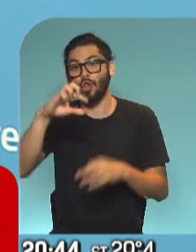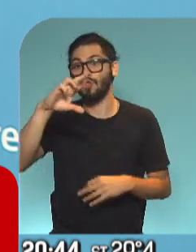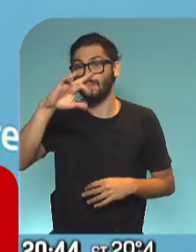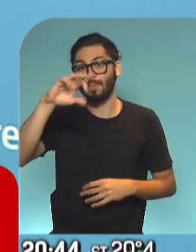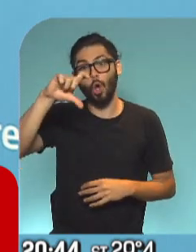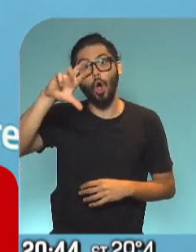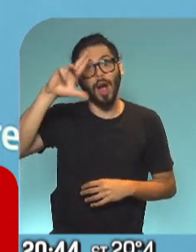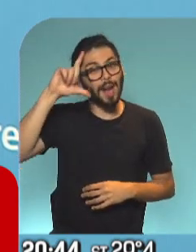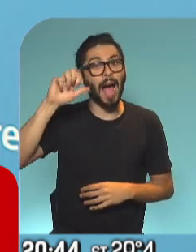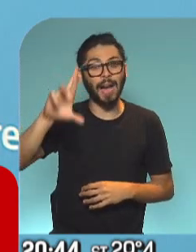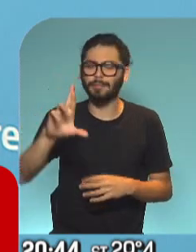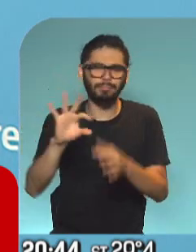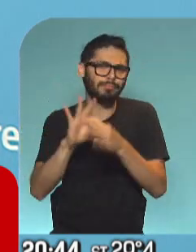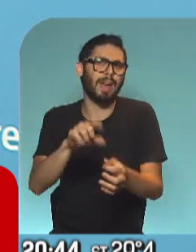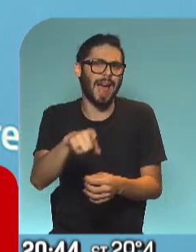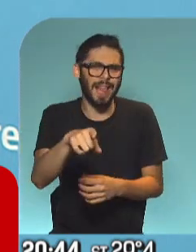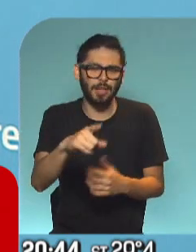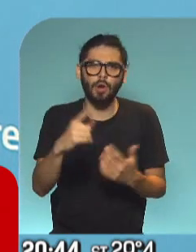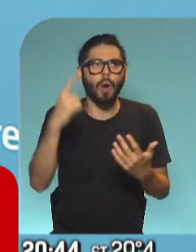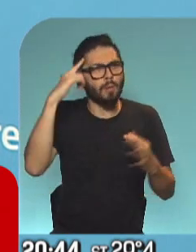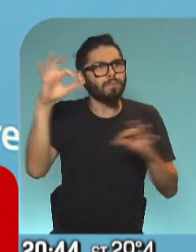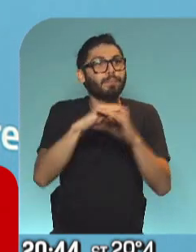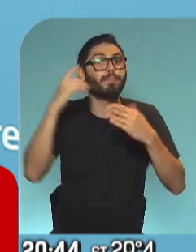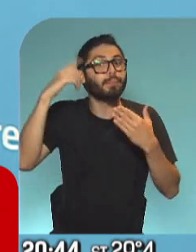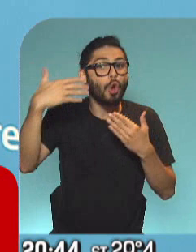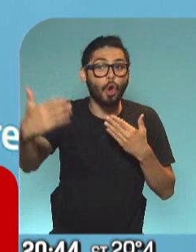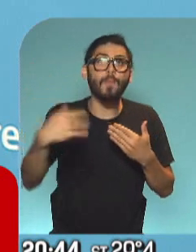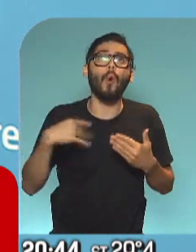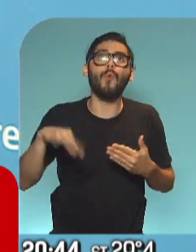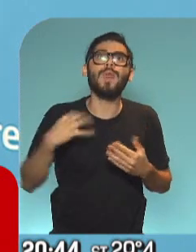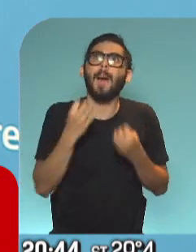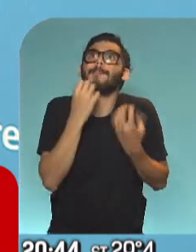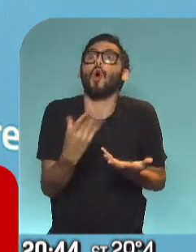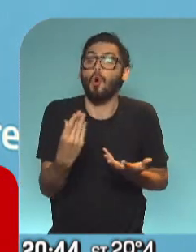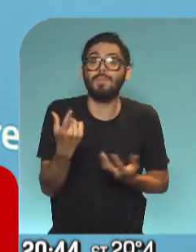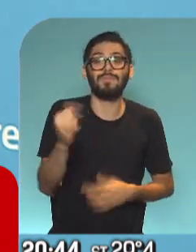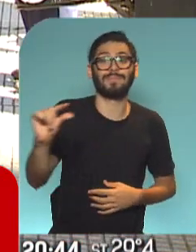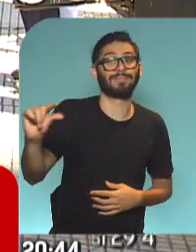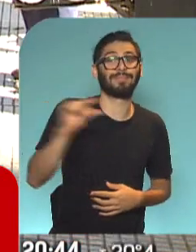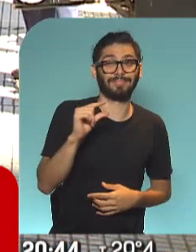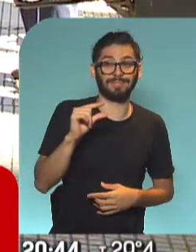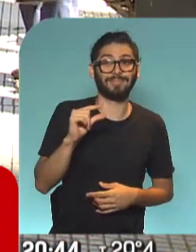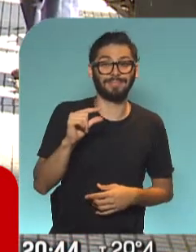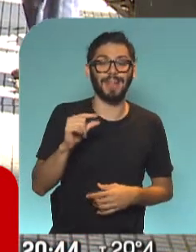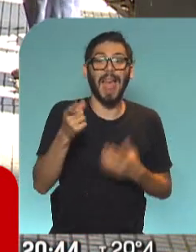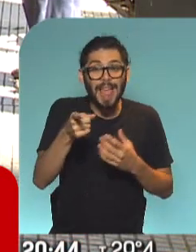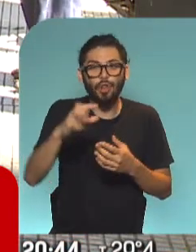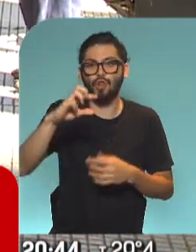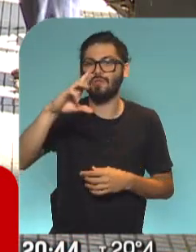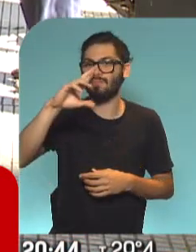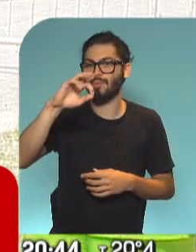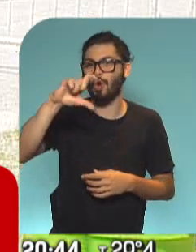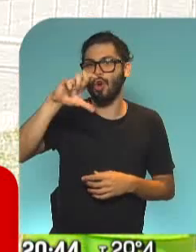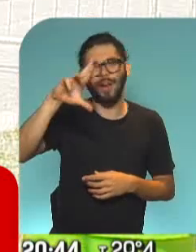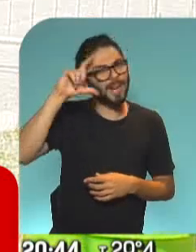para adelante, de pensar cosas que podemos mejorar nuestras vidas y hacerlo a partir de un crédito. Y esto es el Procrear. Si bien las medidas muestran